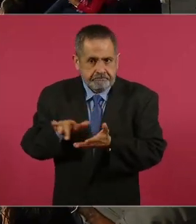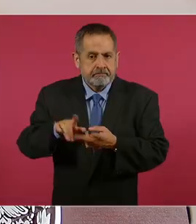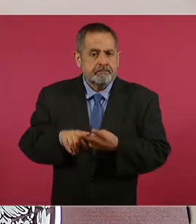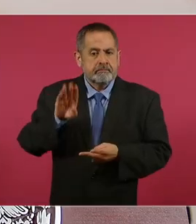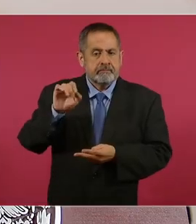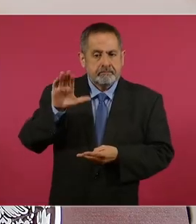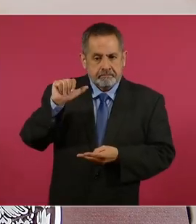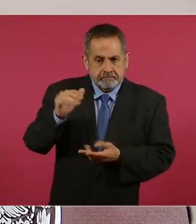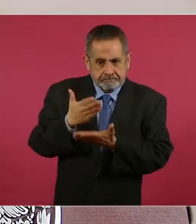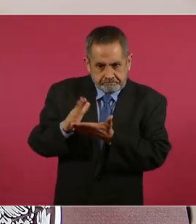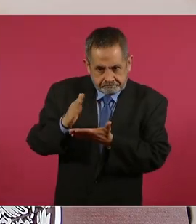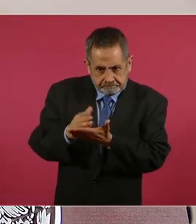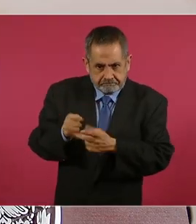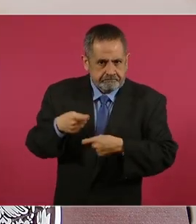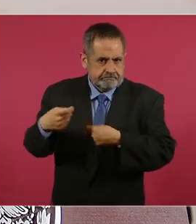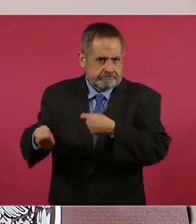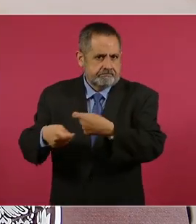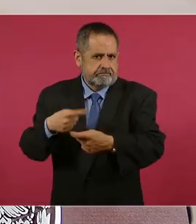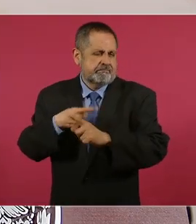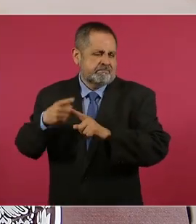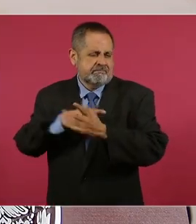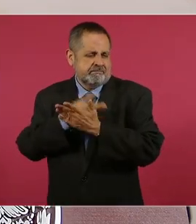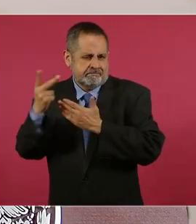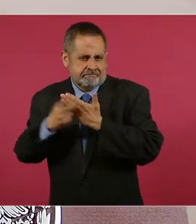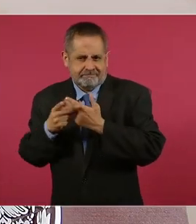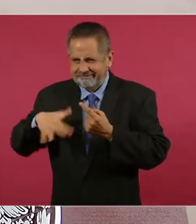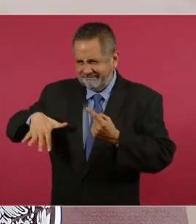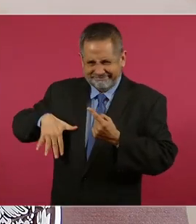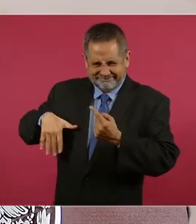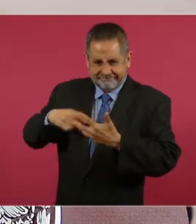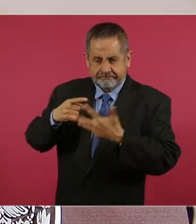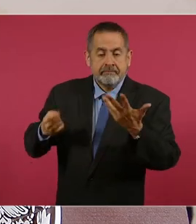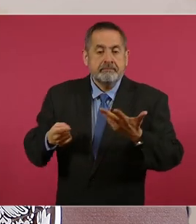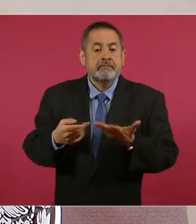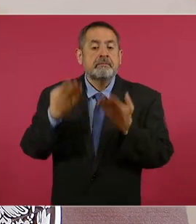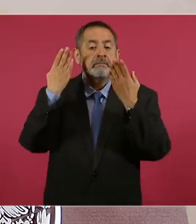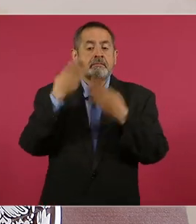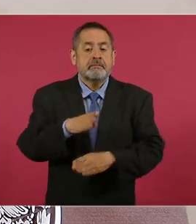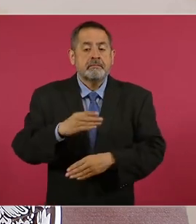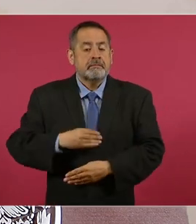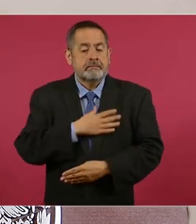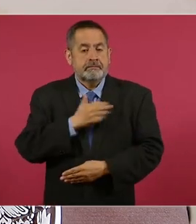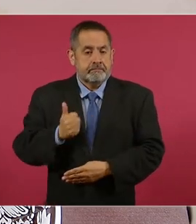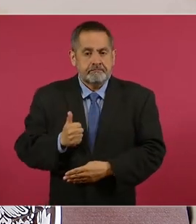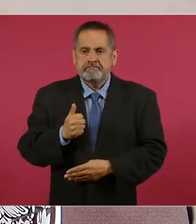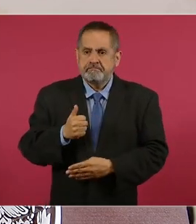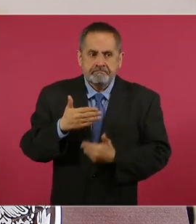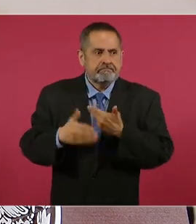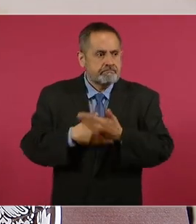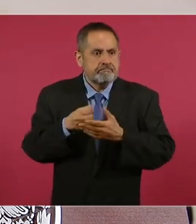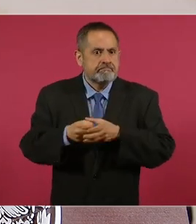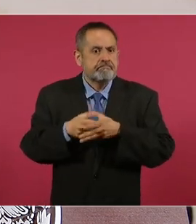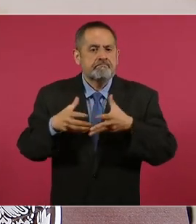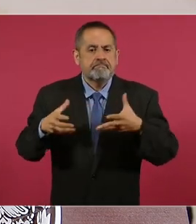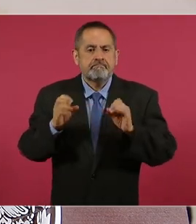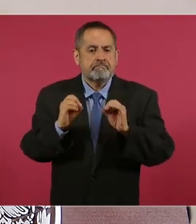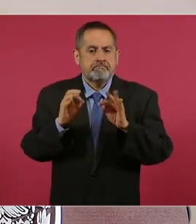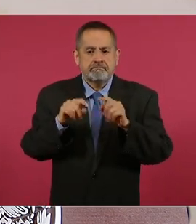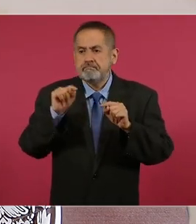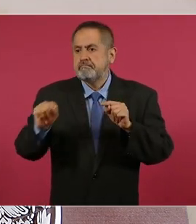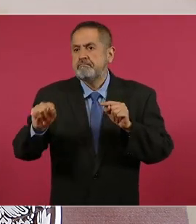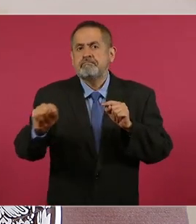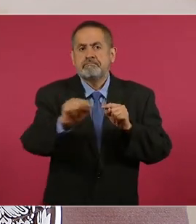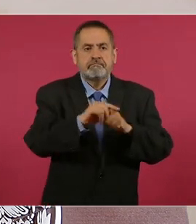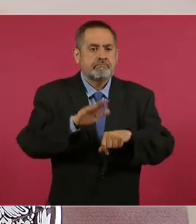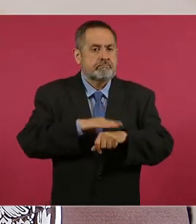de los programas sociales que aquí se han presentado el día de hoy, el Banco del Bienestar continúa creciendo su red de sucursales. Como